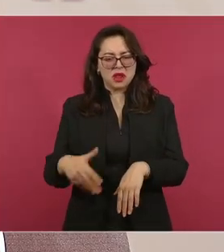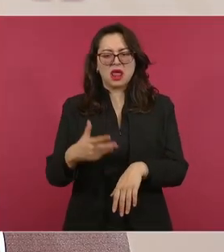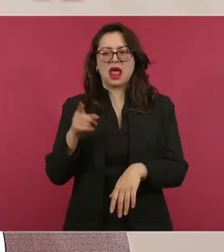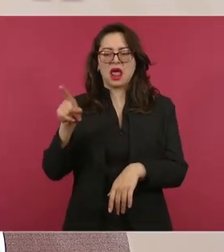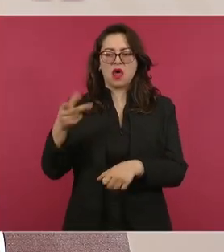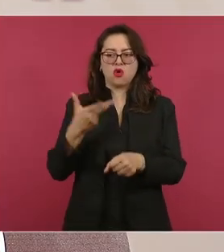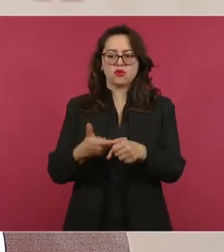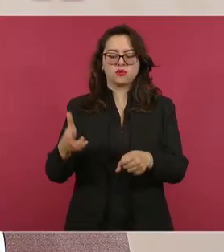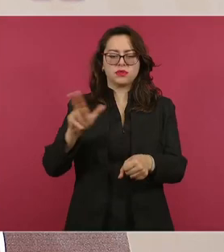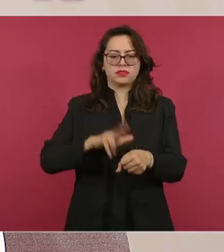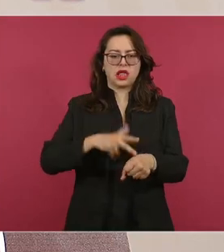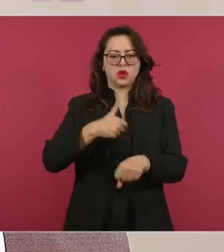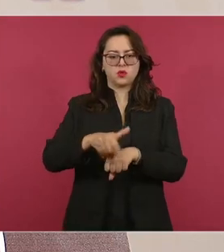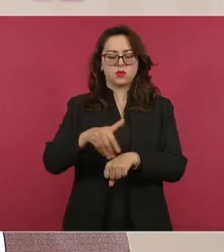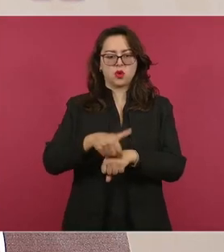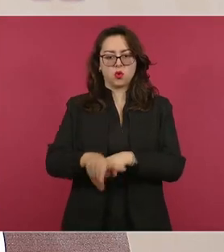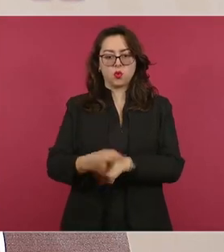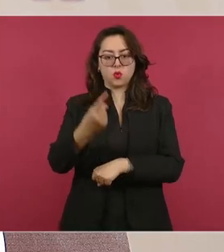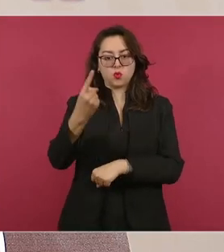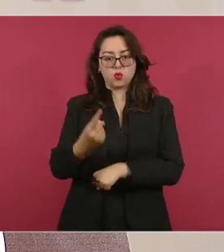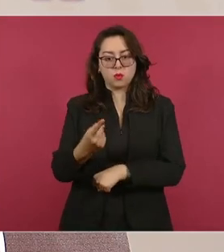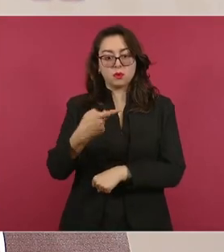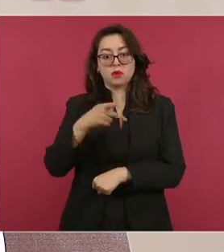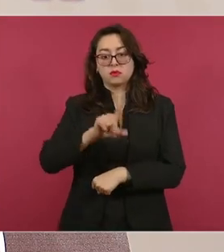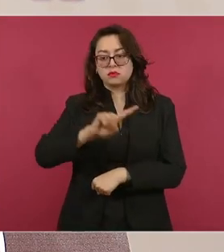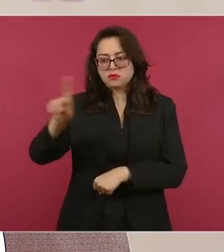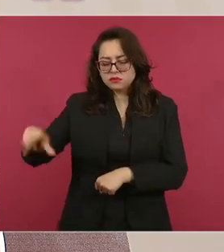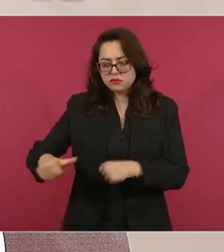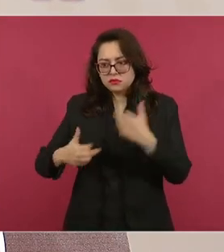1, Vicente Guerrero, en Acapulco, pero resultó falso.